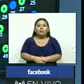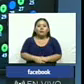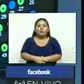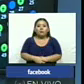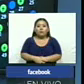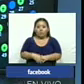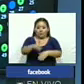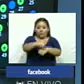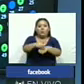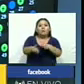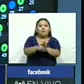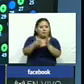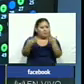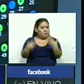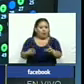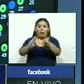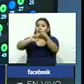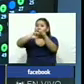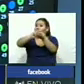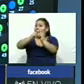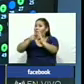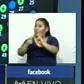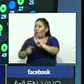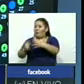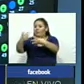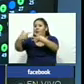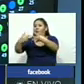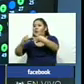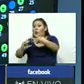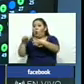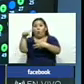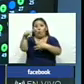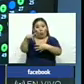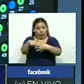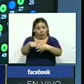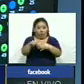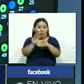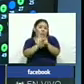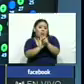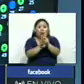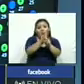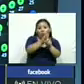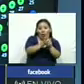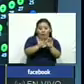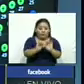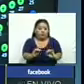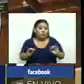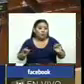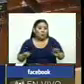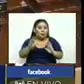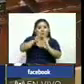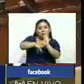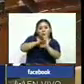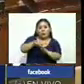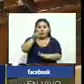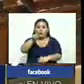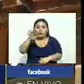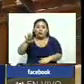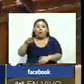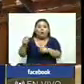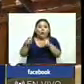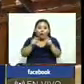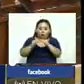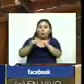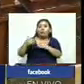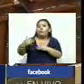Los diputados ya modificaron el Código Penal. Ahora, los delitos por tocamientos indebidos a menores de 15 años serán castigados con